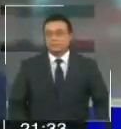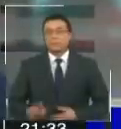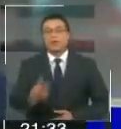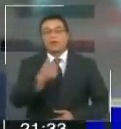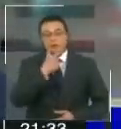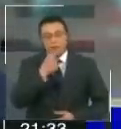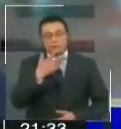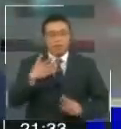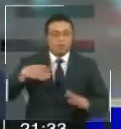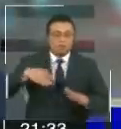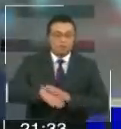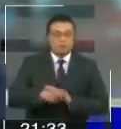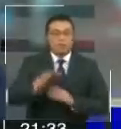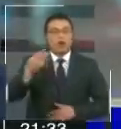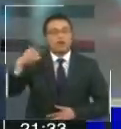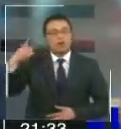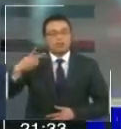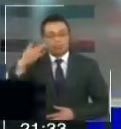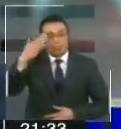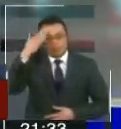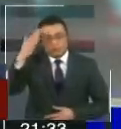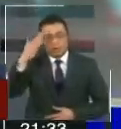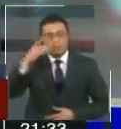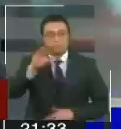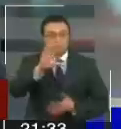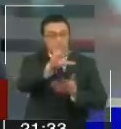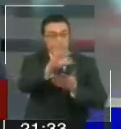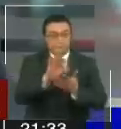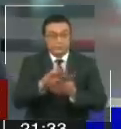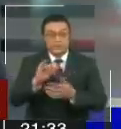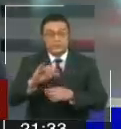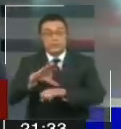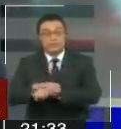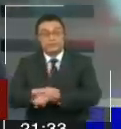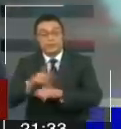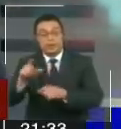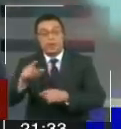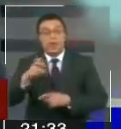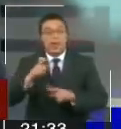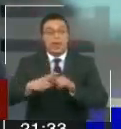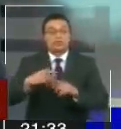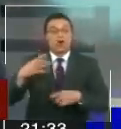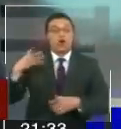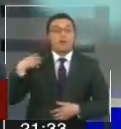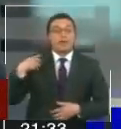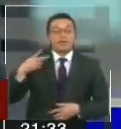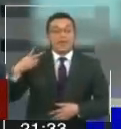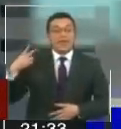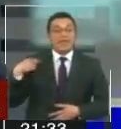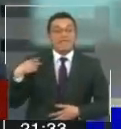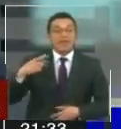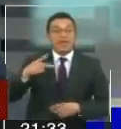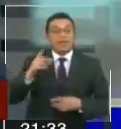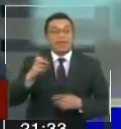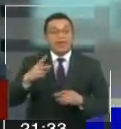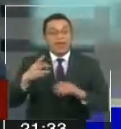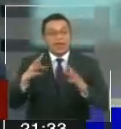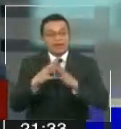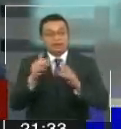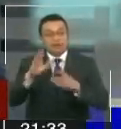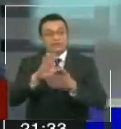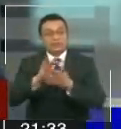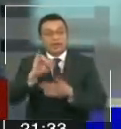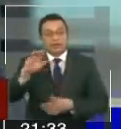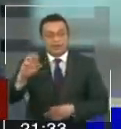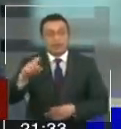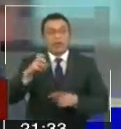Queremos profundizar en la noticia del día, el procesamiento y detención del excomandante en jefe del Ejército, Juan Emilio Echeire. Para ello conversamos ahora con el exjefe